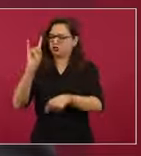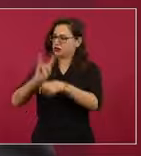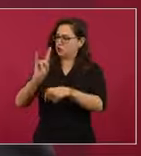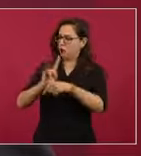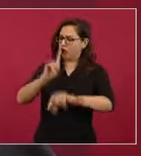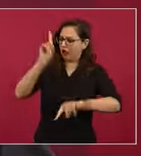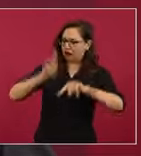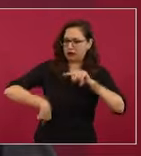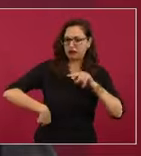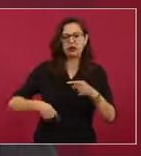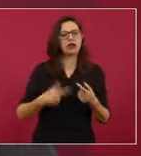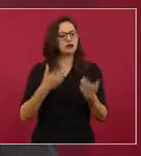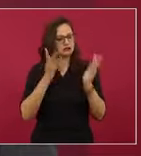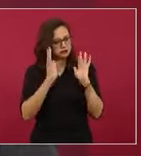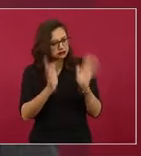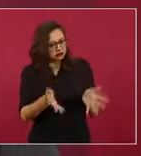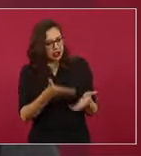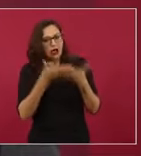ayuda muchísimo